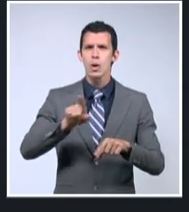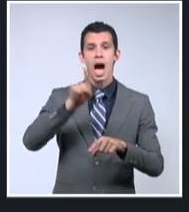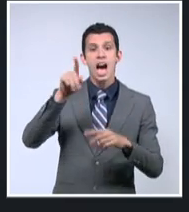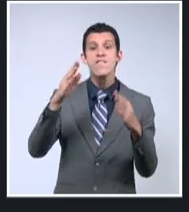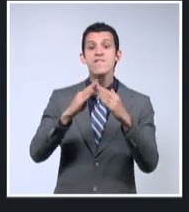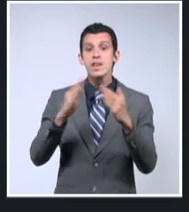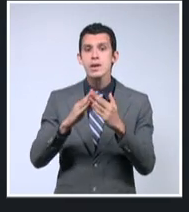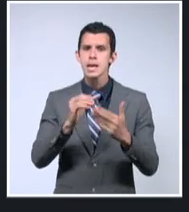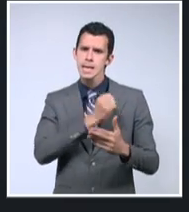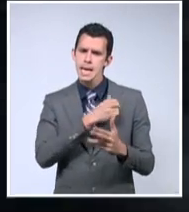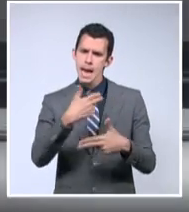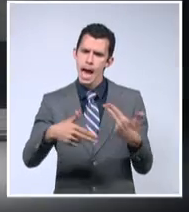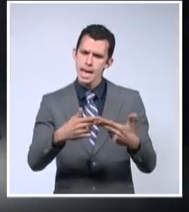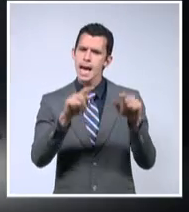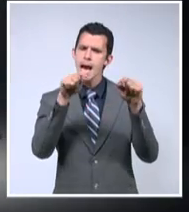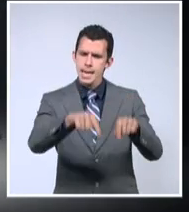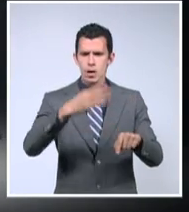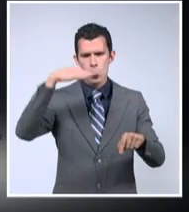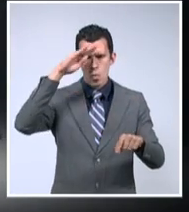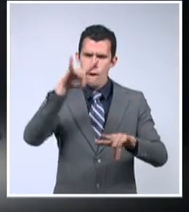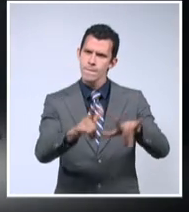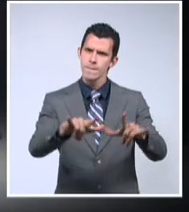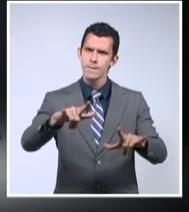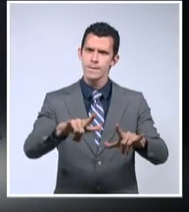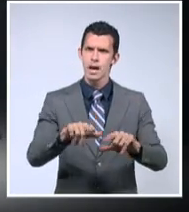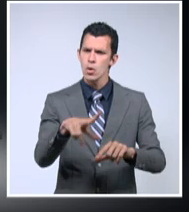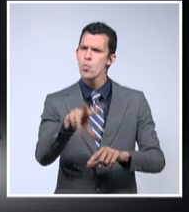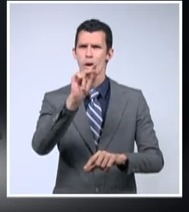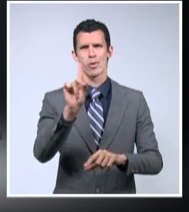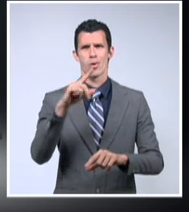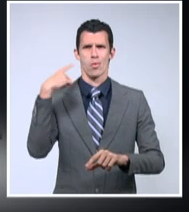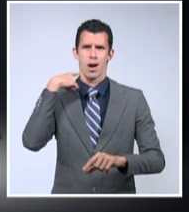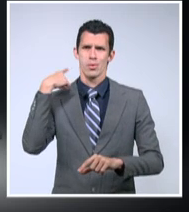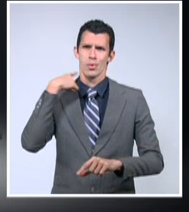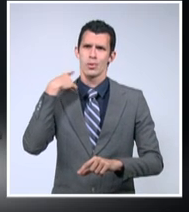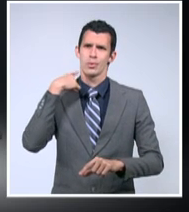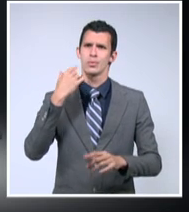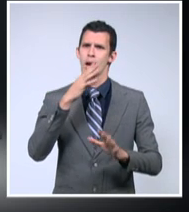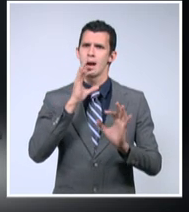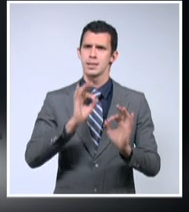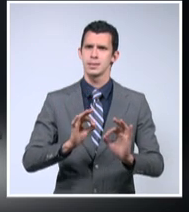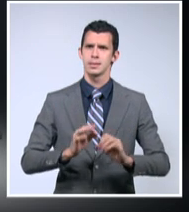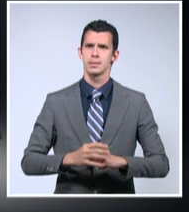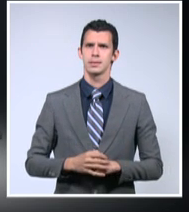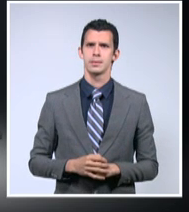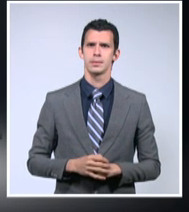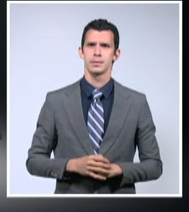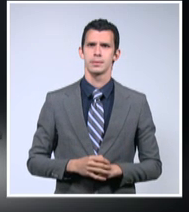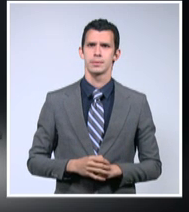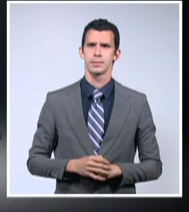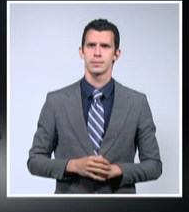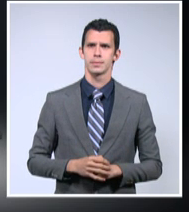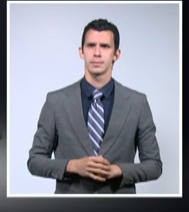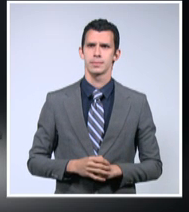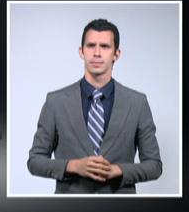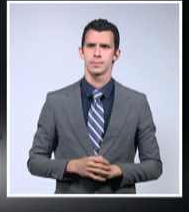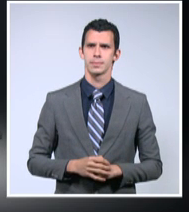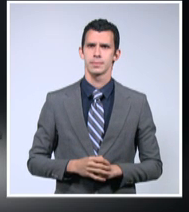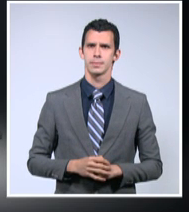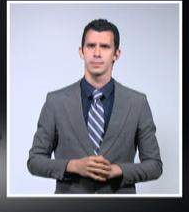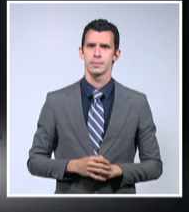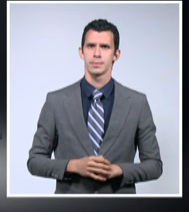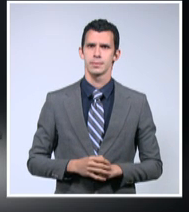Estado de Estados Unidos contra Cuba. Déjame hacerte una pregunta. El otro día que me dijiste lo de Tropicana, ¿tú quieres que